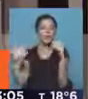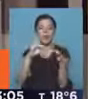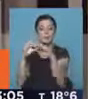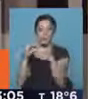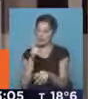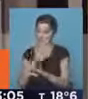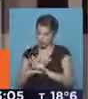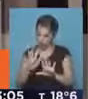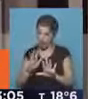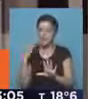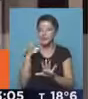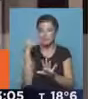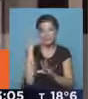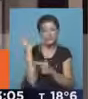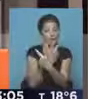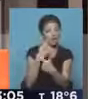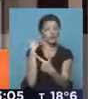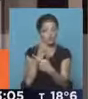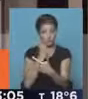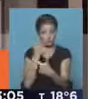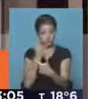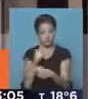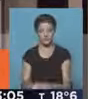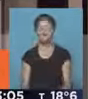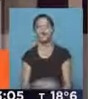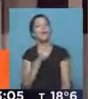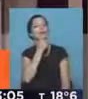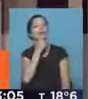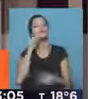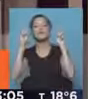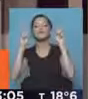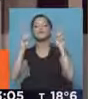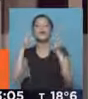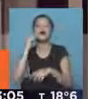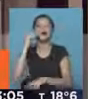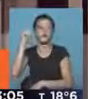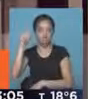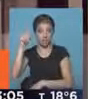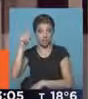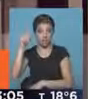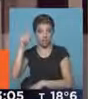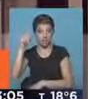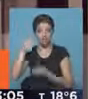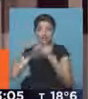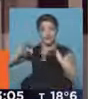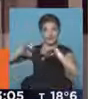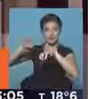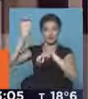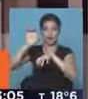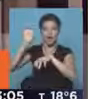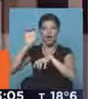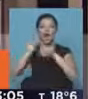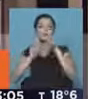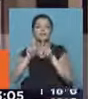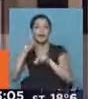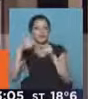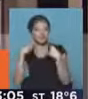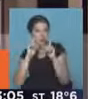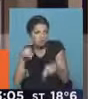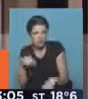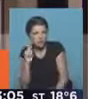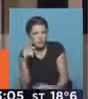ver nosotros, y además, por ejemplo, en el caso de Gran Bretaña, claramente, en el tema del Brexit, claramente eso se vio. La gente no tiene muy claro qué vota. En el caso de Colombia